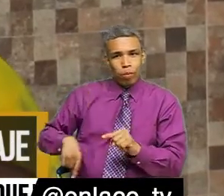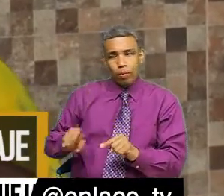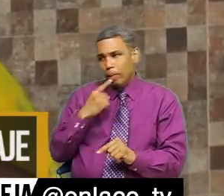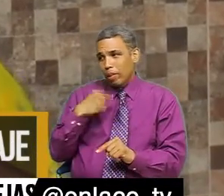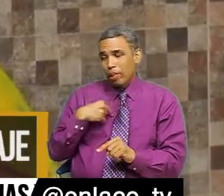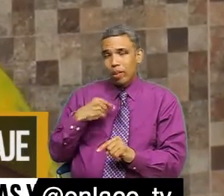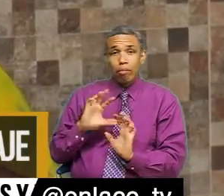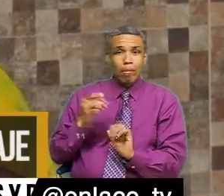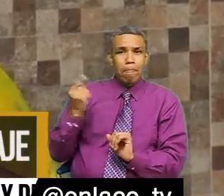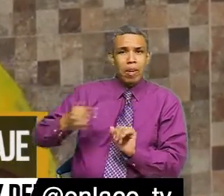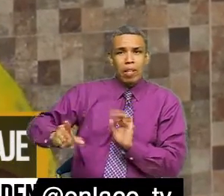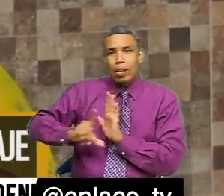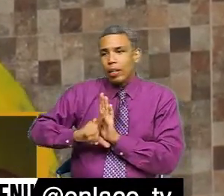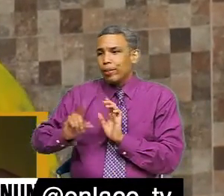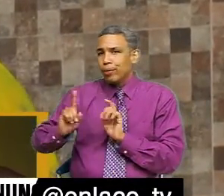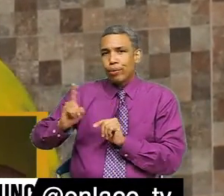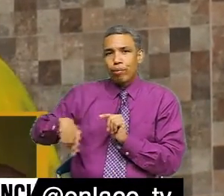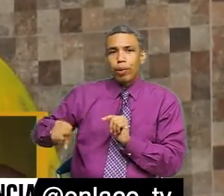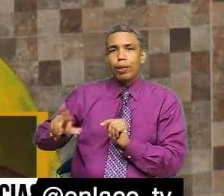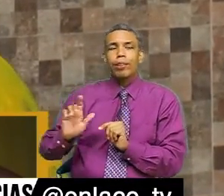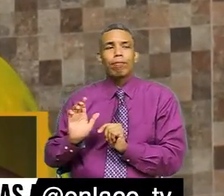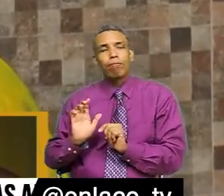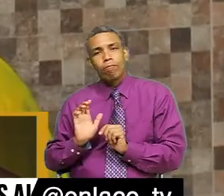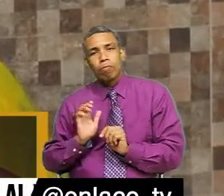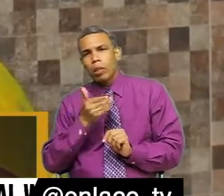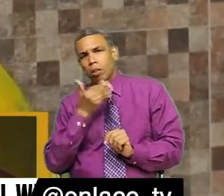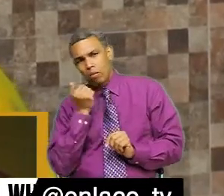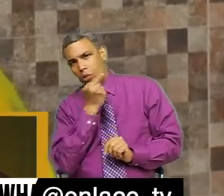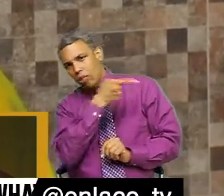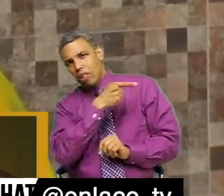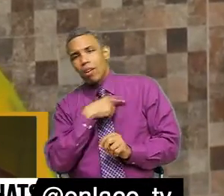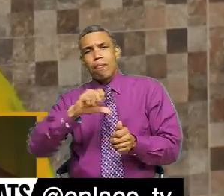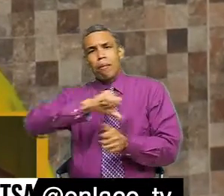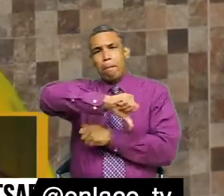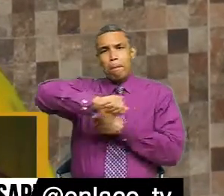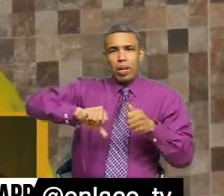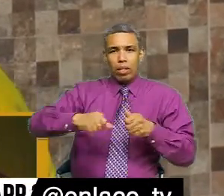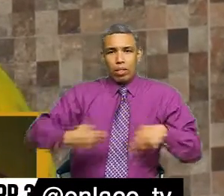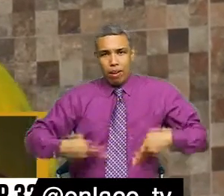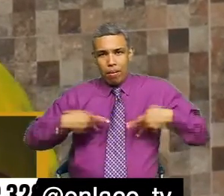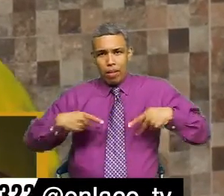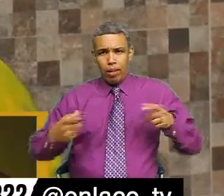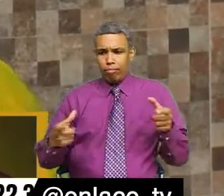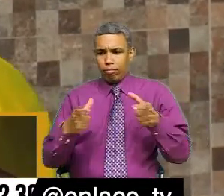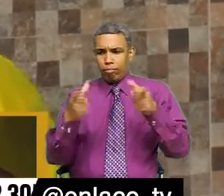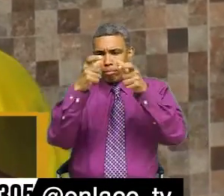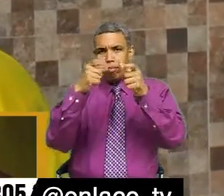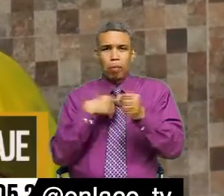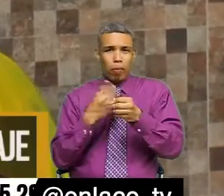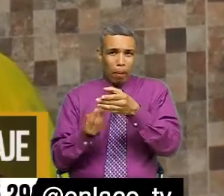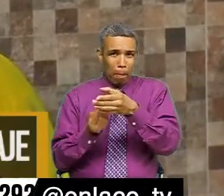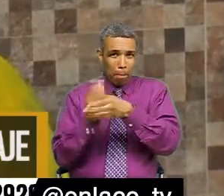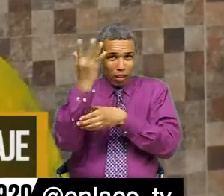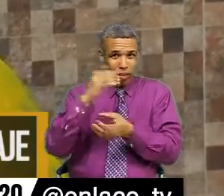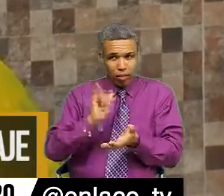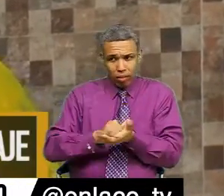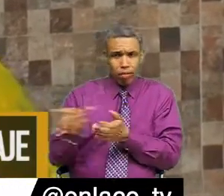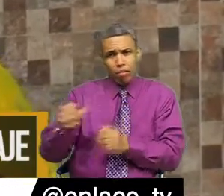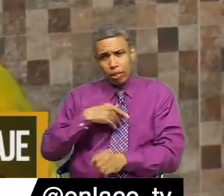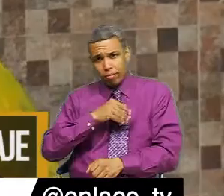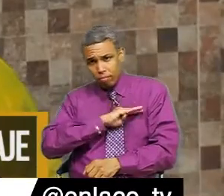Tenemos el apoyo total del municipio, por parte del alcalde y también por parte del secretario de Medio Ambiente, igualmente